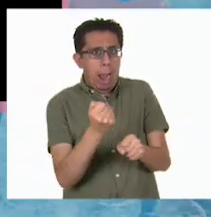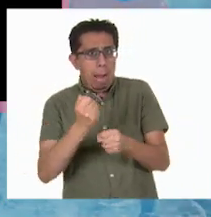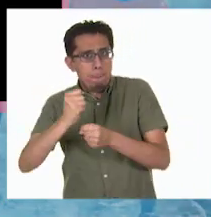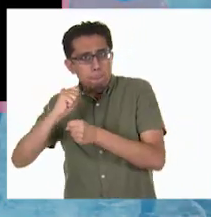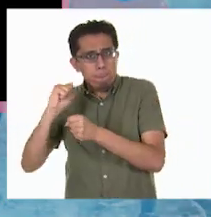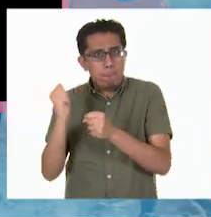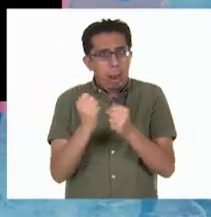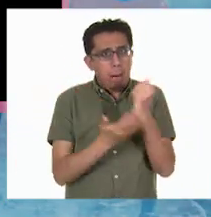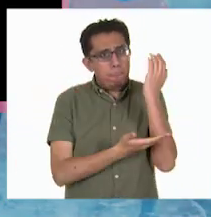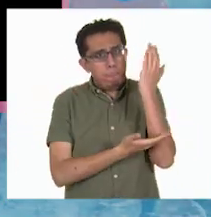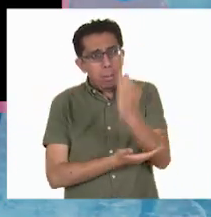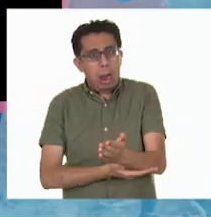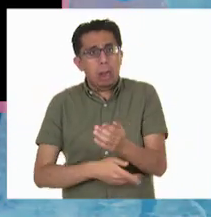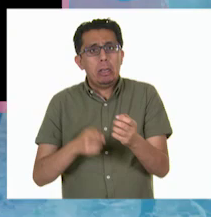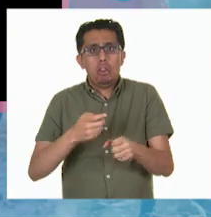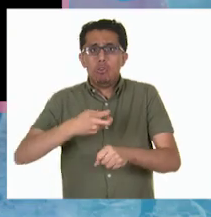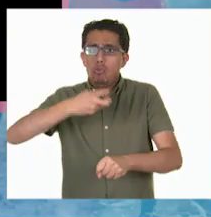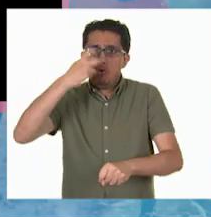Es madera dura.